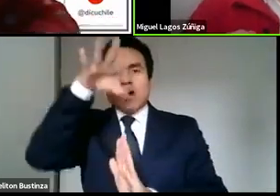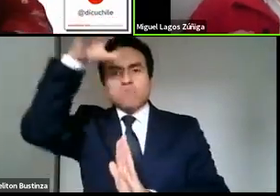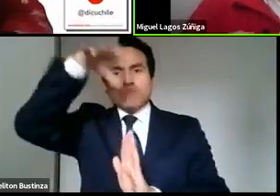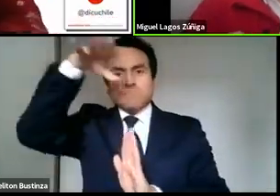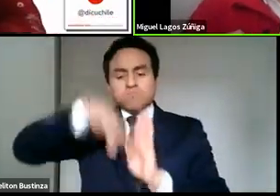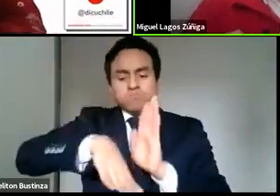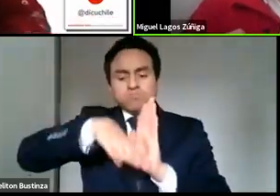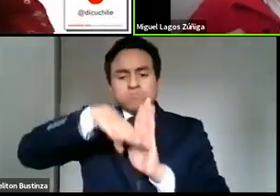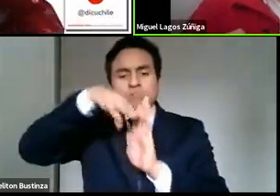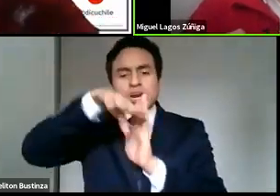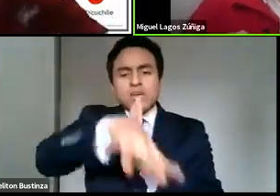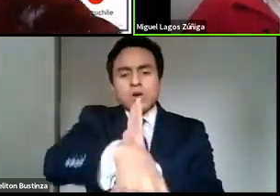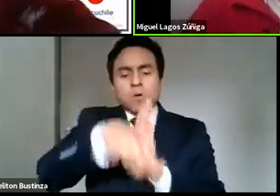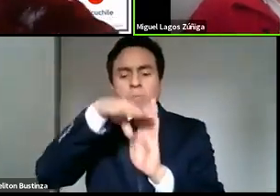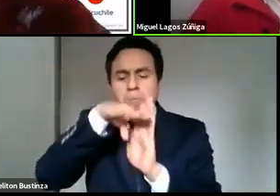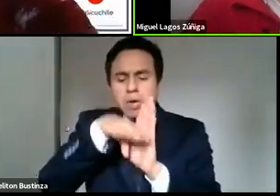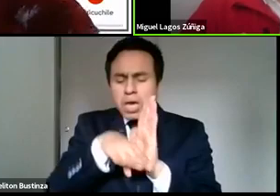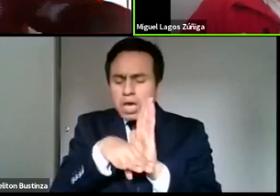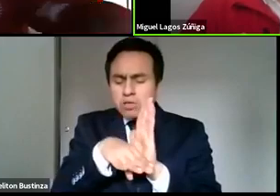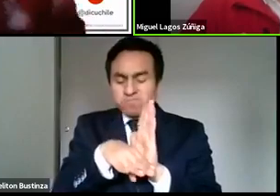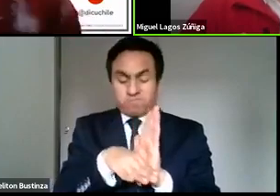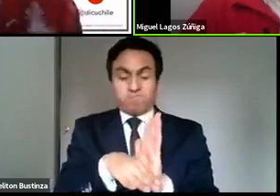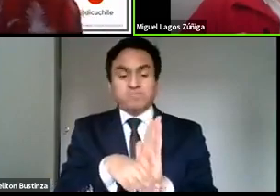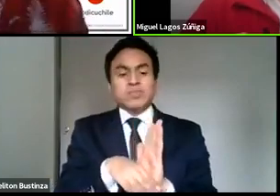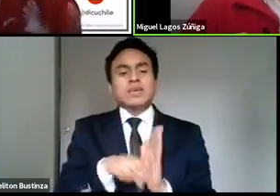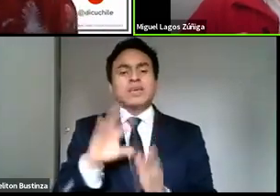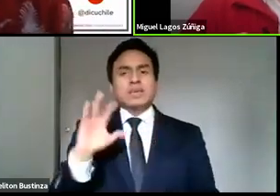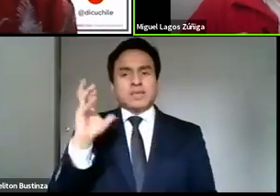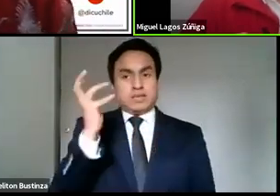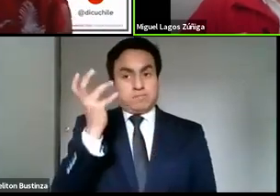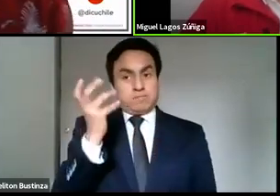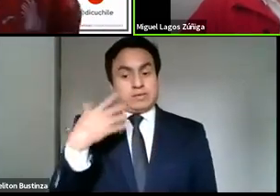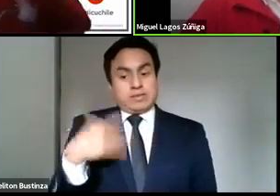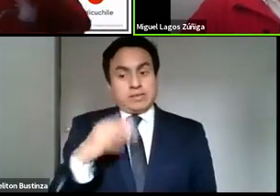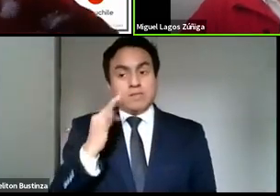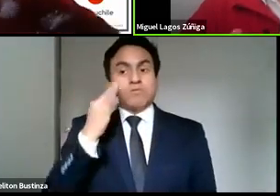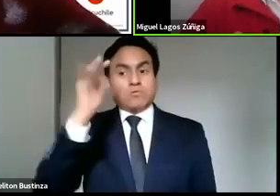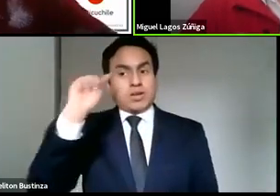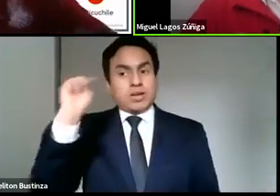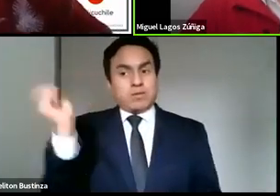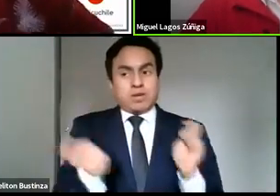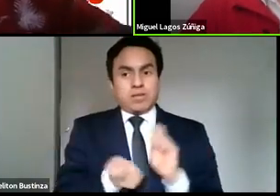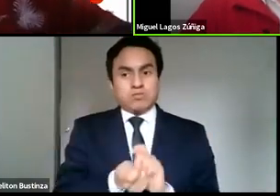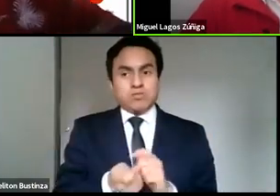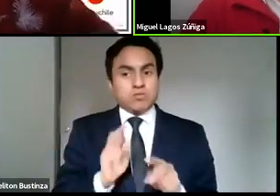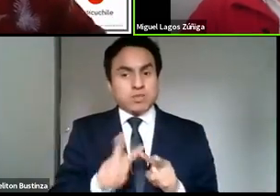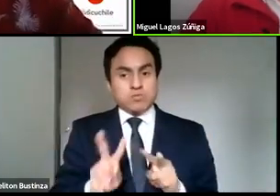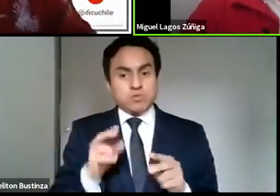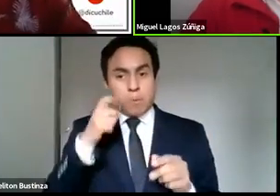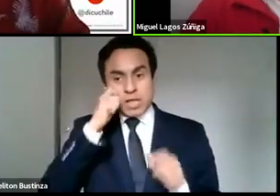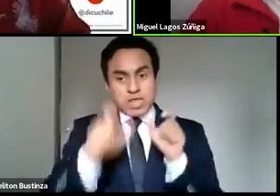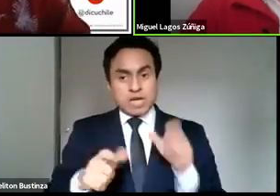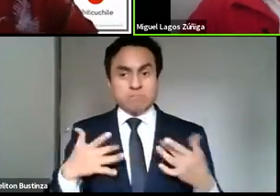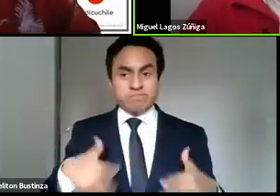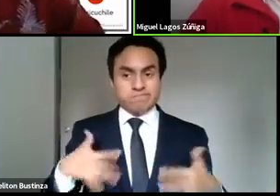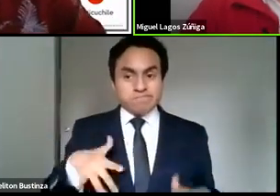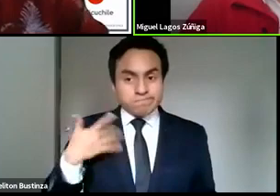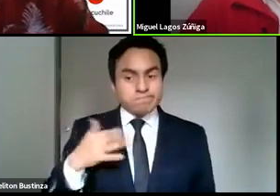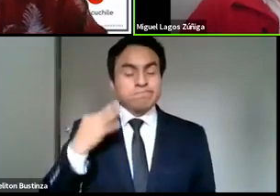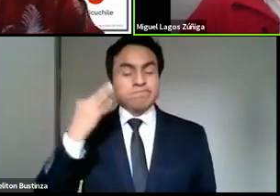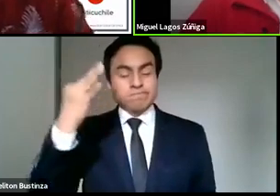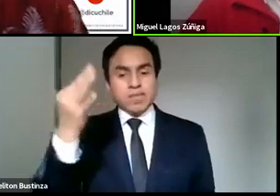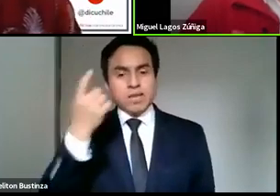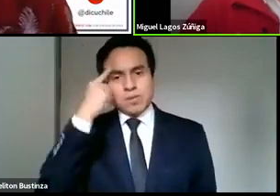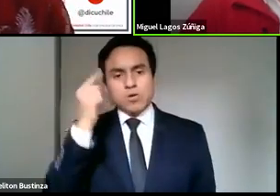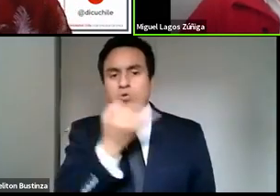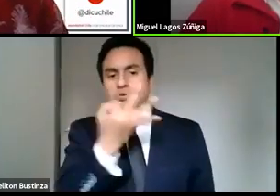eso lo acusan. Entonces, el clima está cambiando, se proyecta que seguirá cambiando si es que no hacemos algo como humanidad, pero no puedo